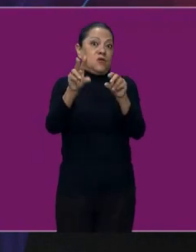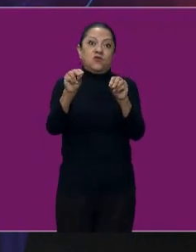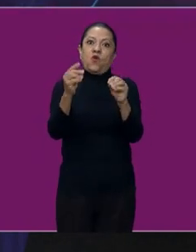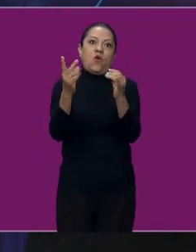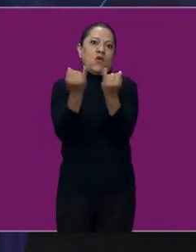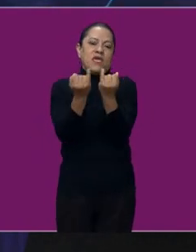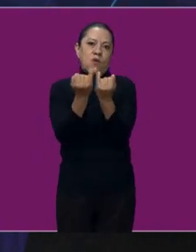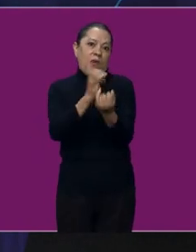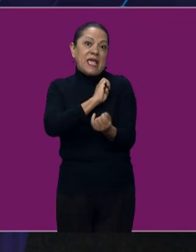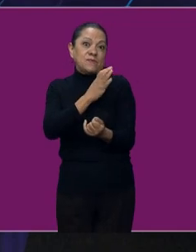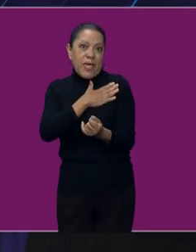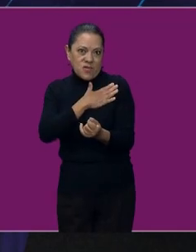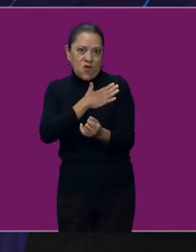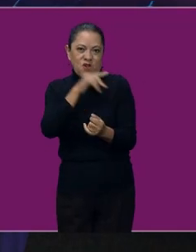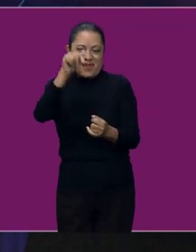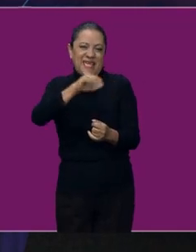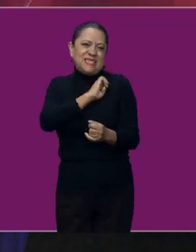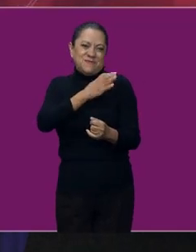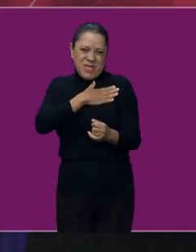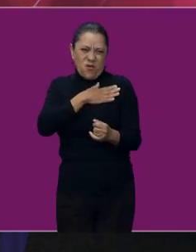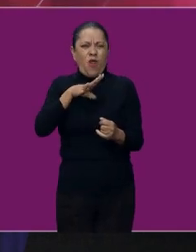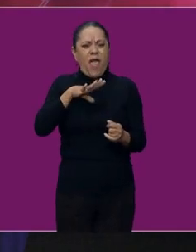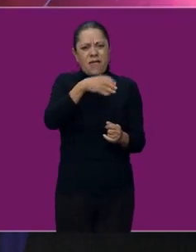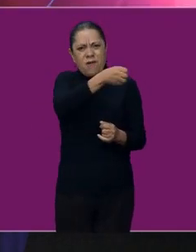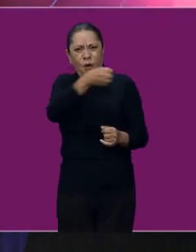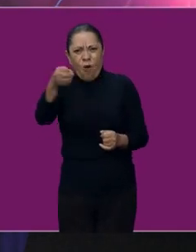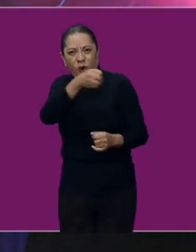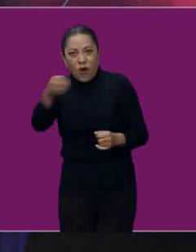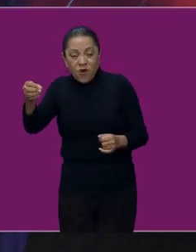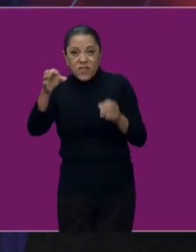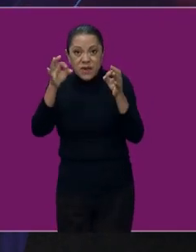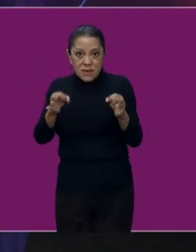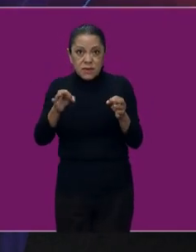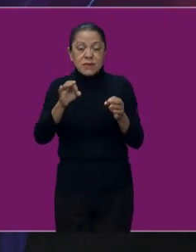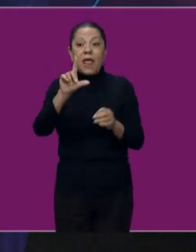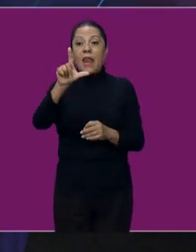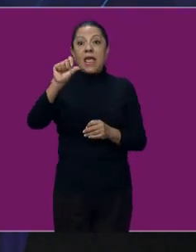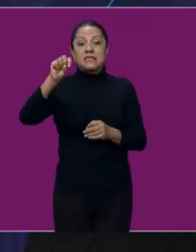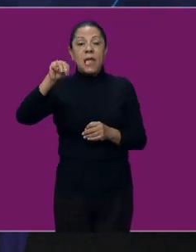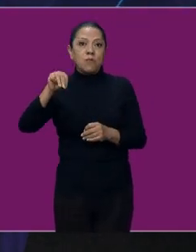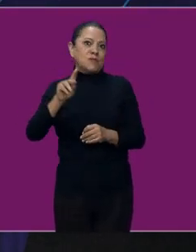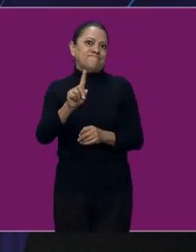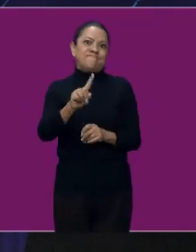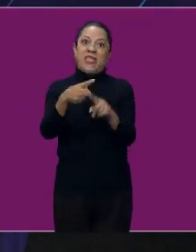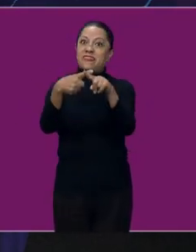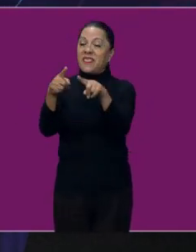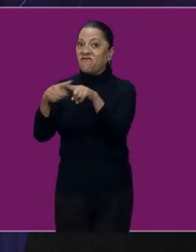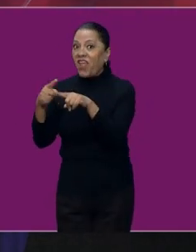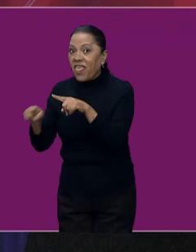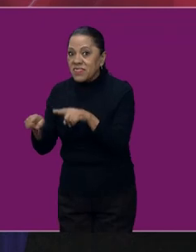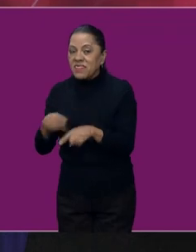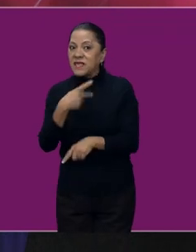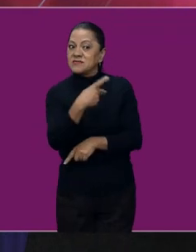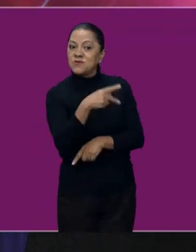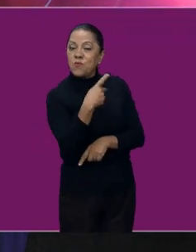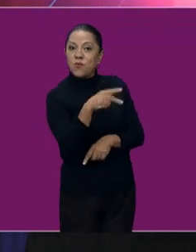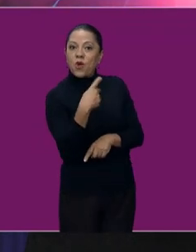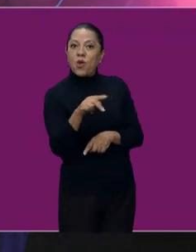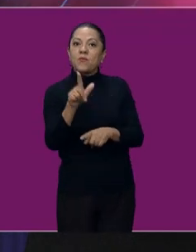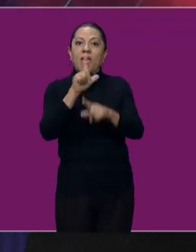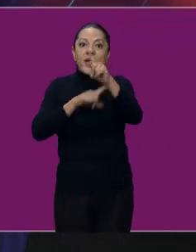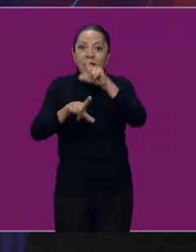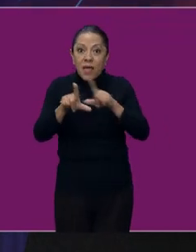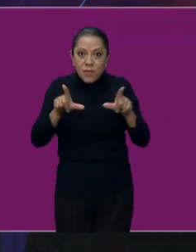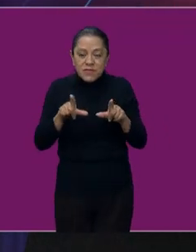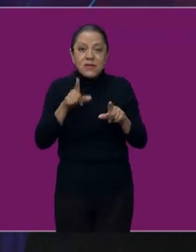nuestro orden y hablamos como lo hacemos en la lengua de señas no entonces un intérprete no es un